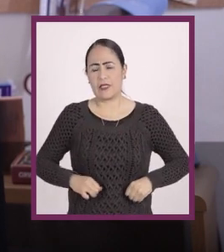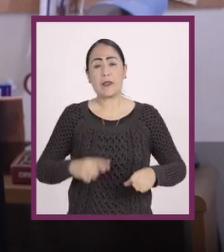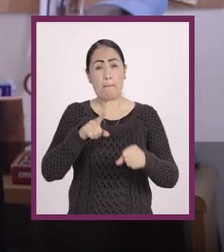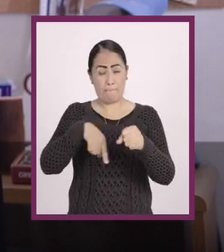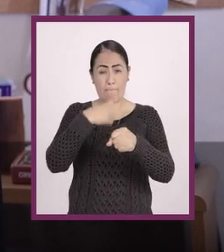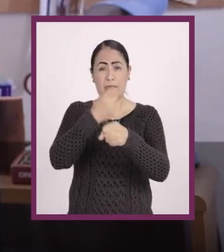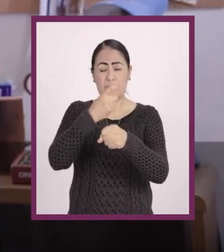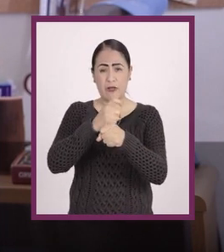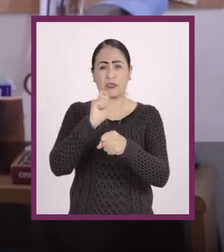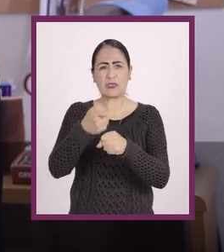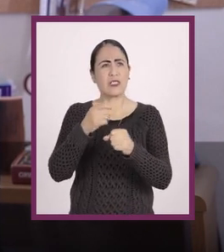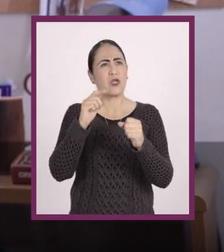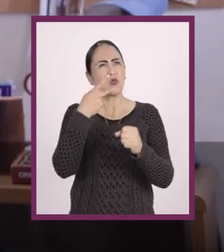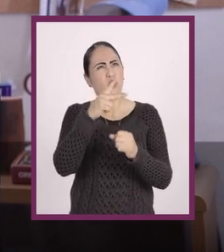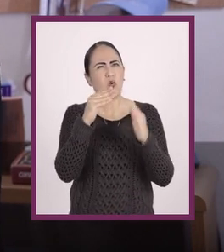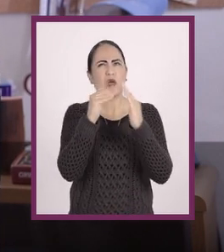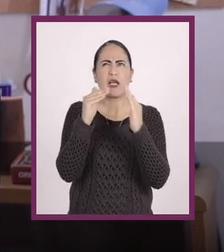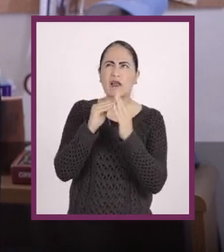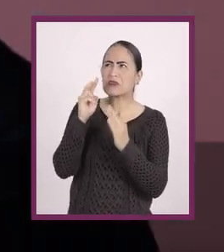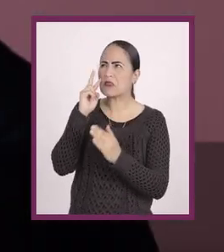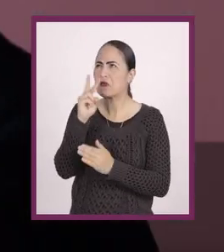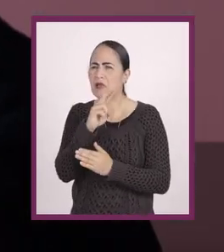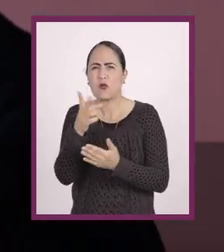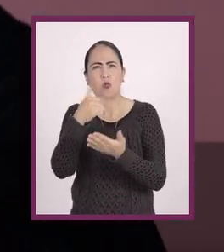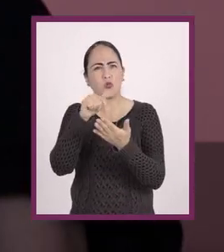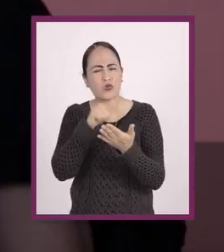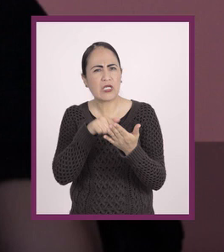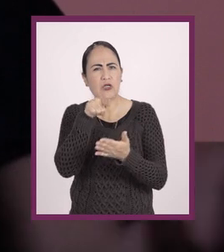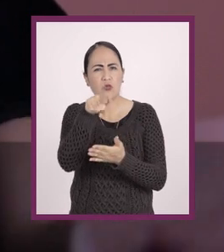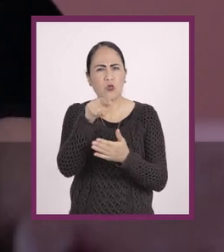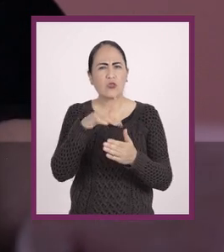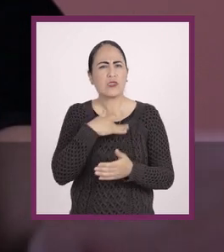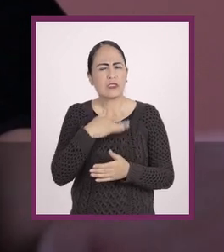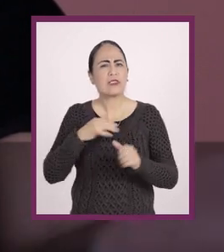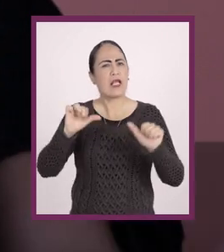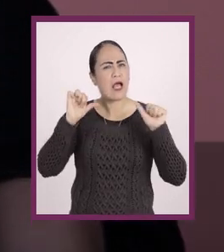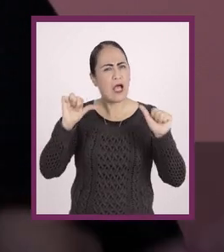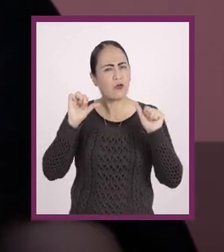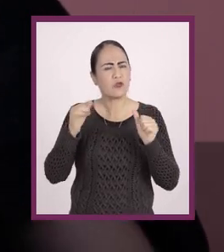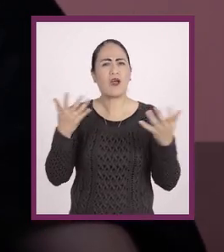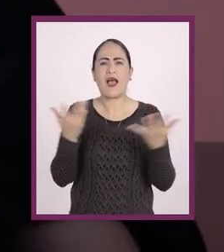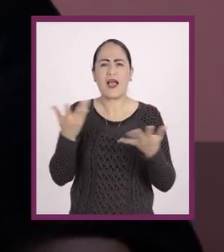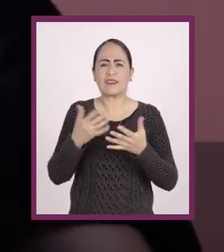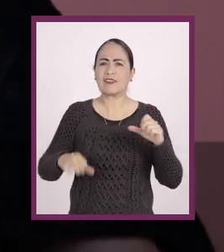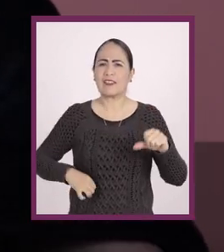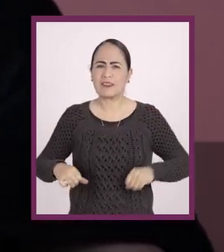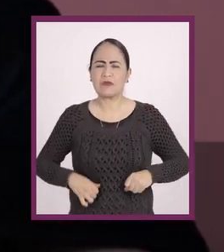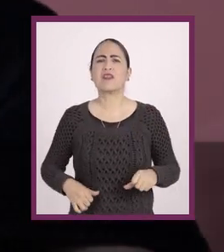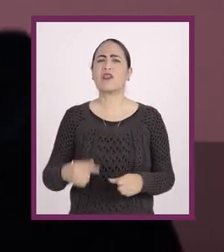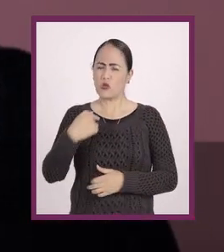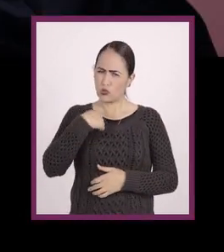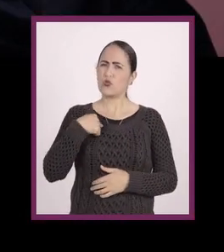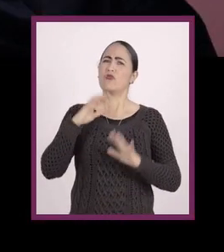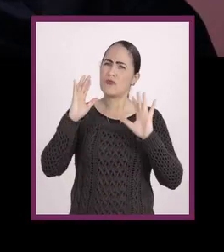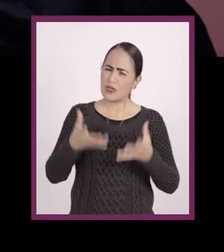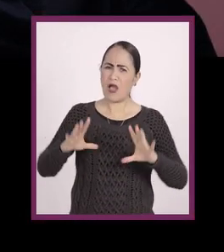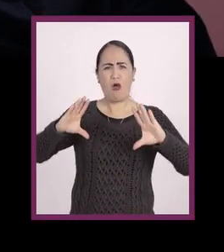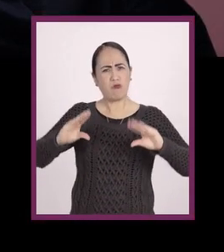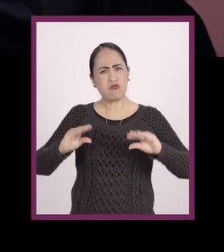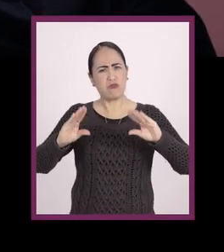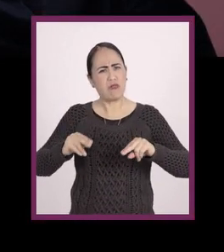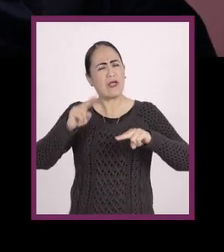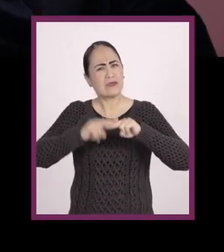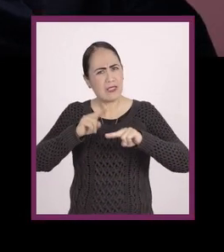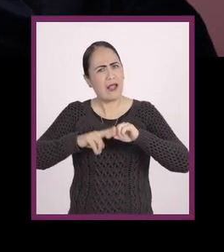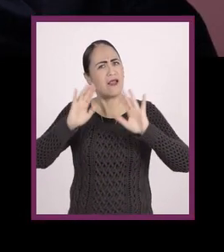un lugar de tu casa donde te sientas a gusto para realizar tus actividades hoy esto yo lo huelo solo y 6.000 guau sí pero